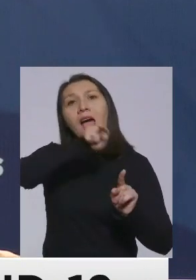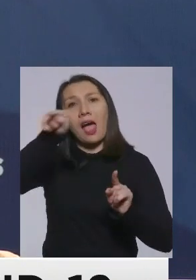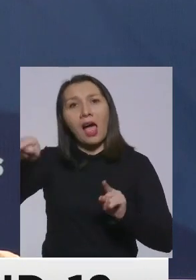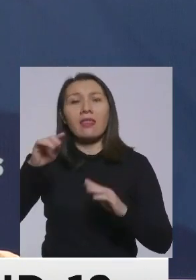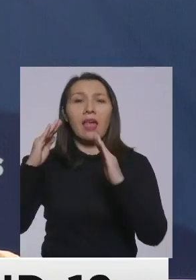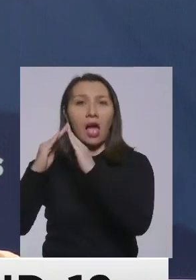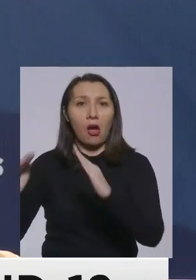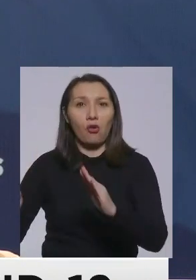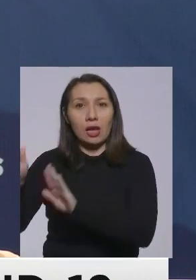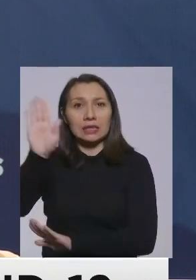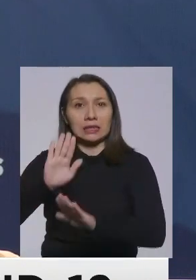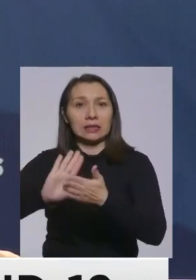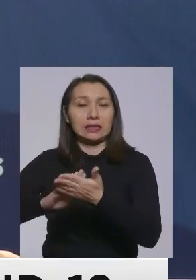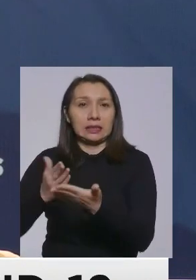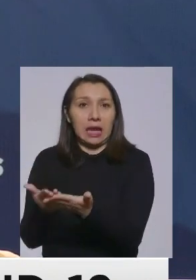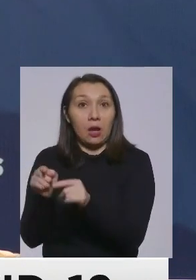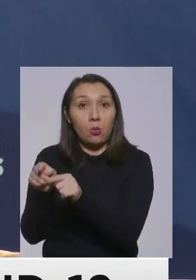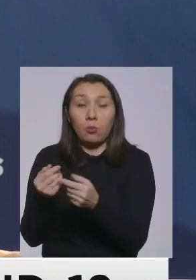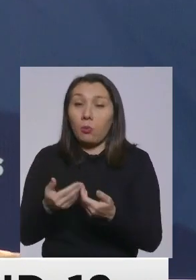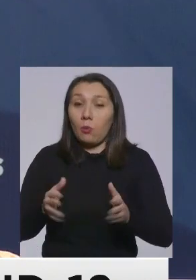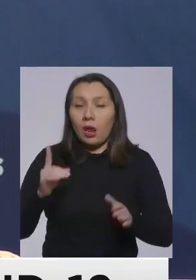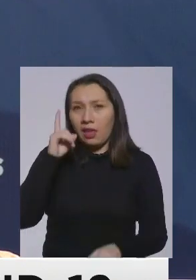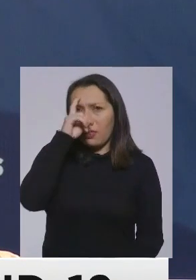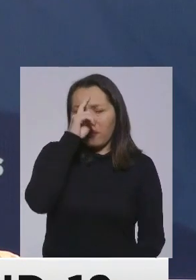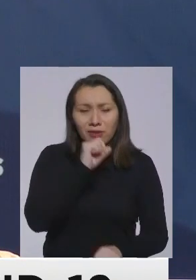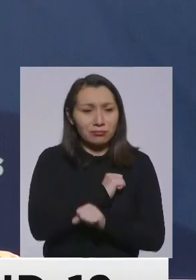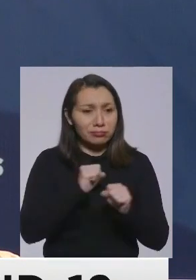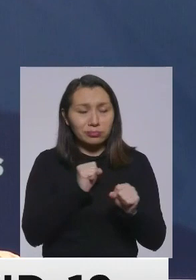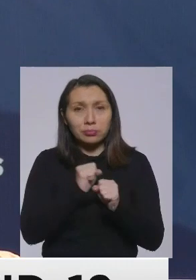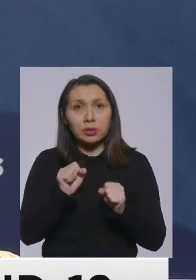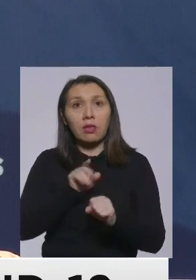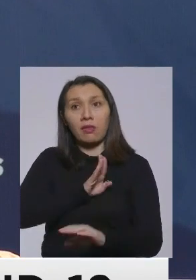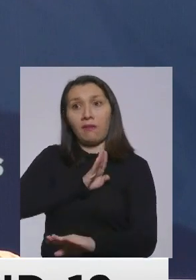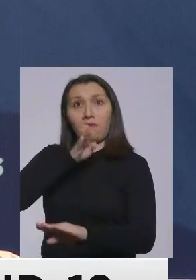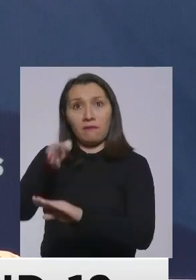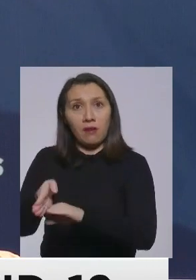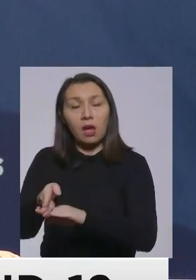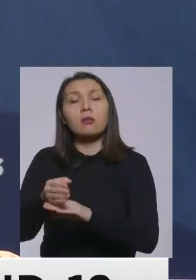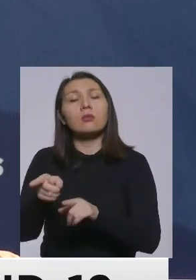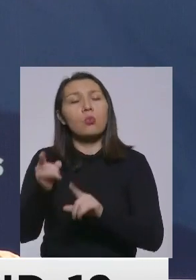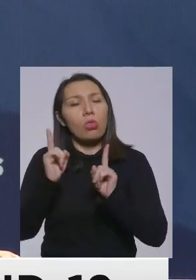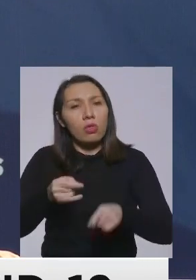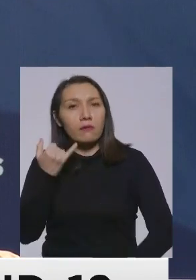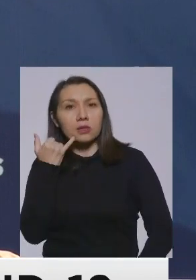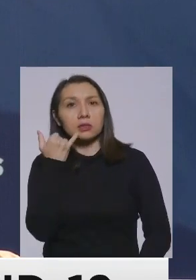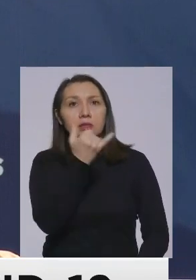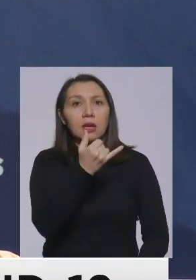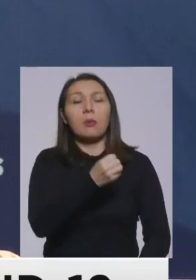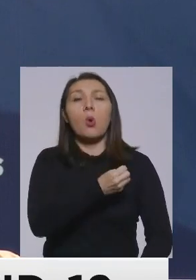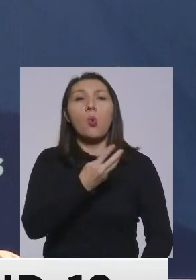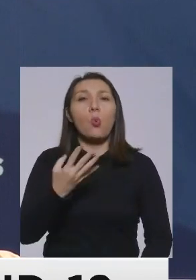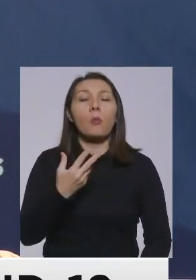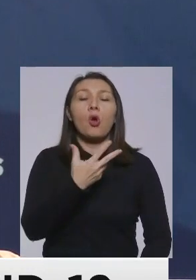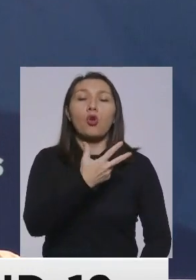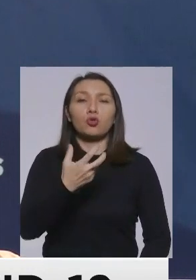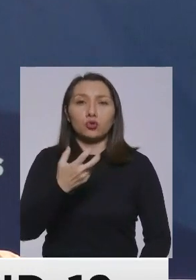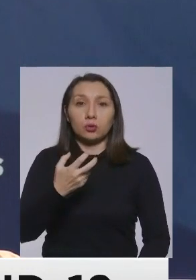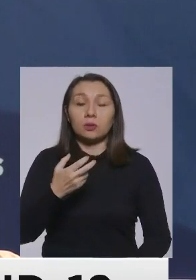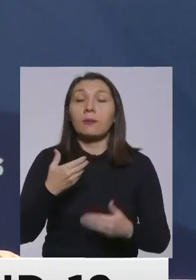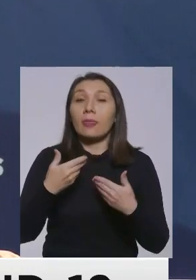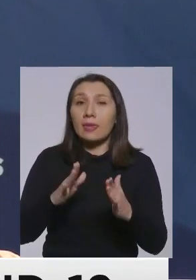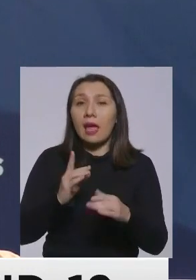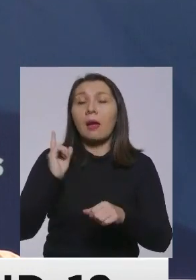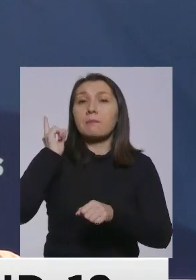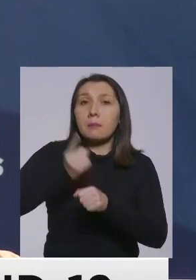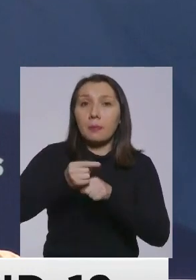sanitaria y entre cualquier dificultad que haya para ocuparlas llamen a la línea 800 hemos dado las